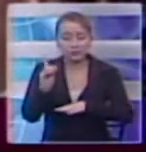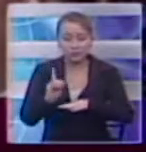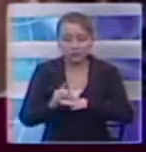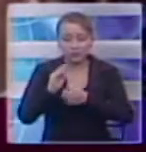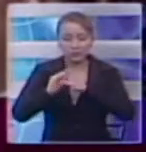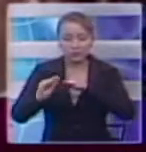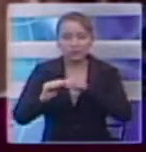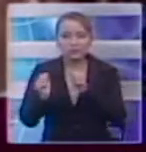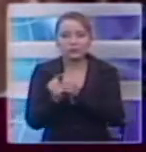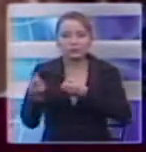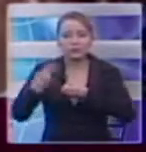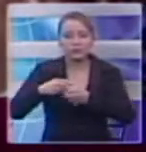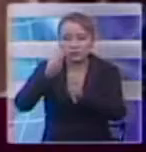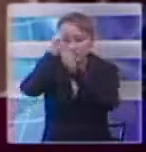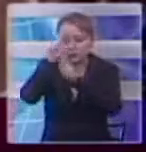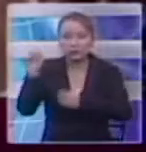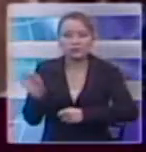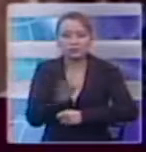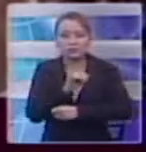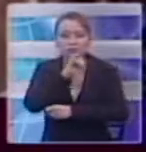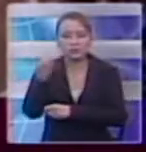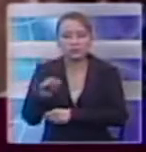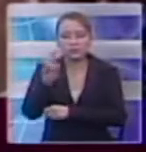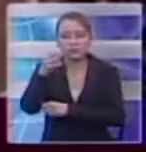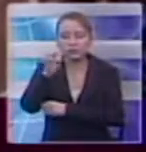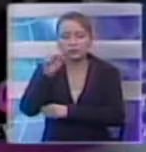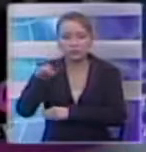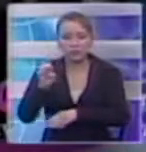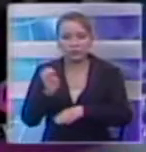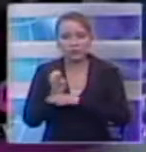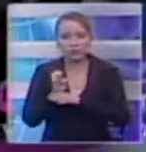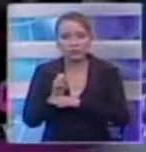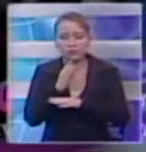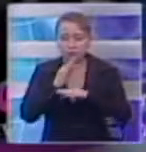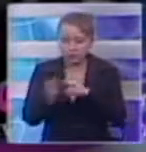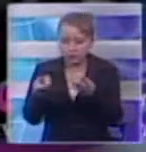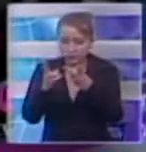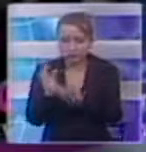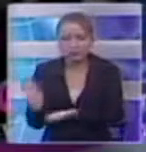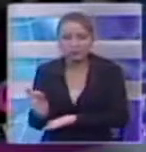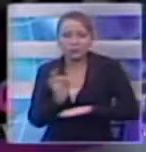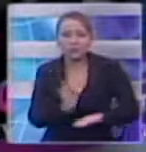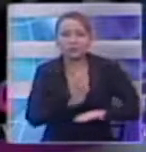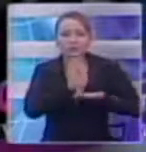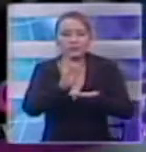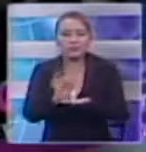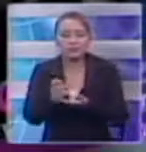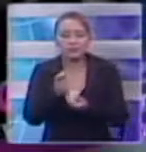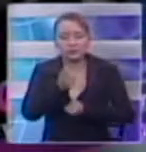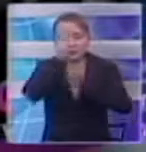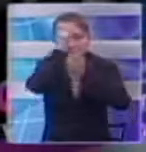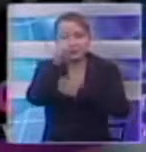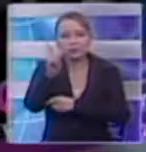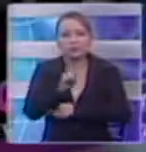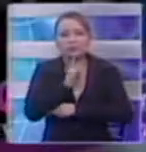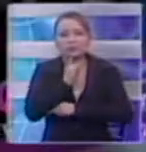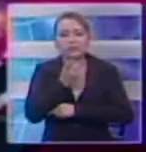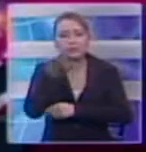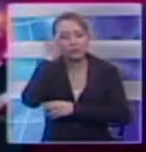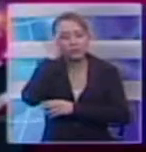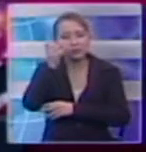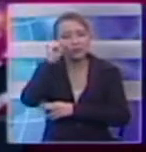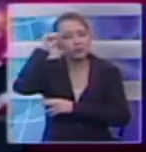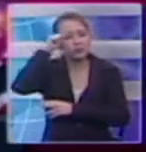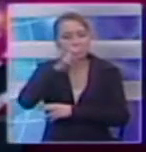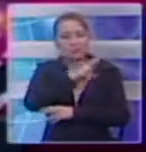y con la participación del reconocido violinista Jorge Saad de Ecuador, solista invitado, presenta su concierto en homenaje a Estados Unidos, al